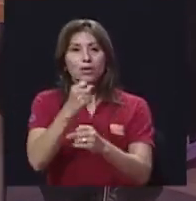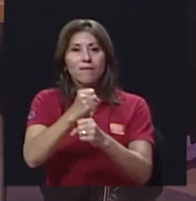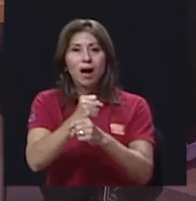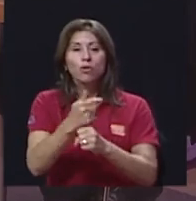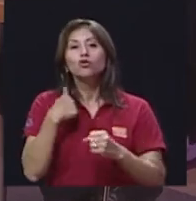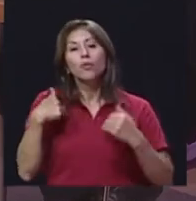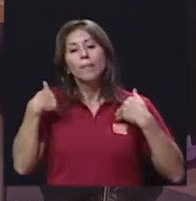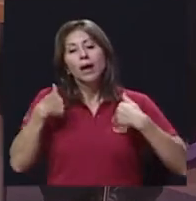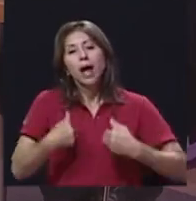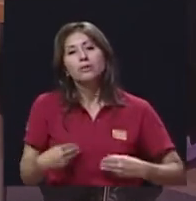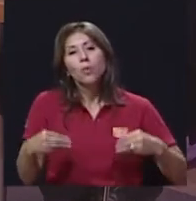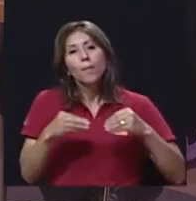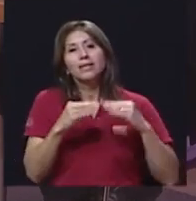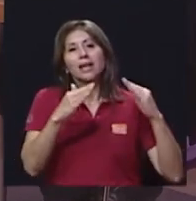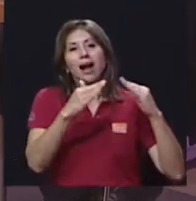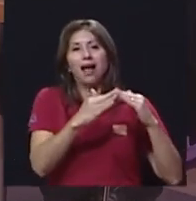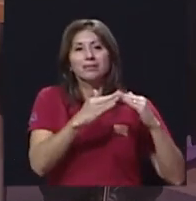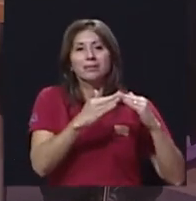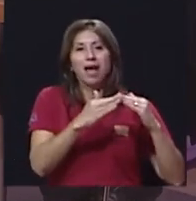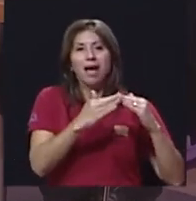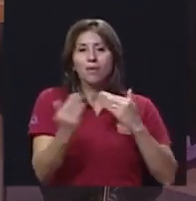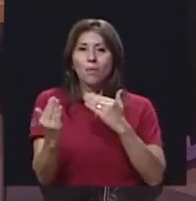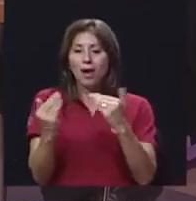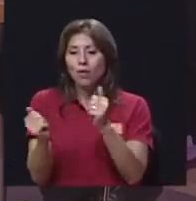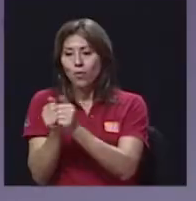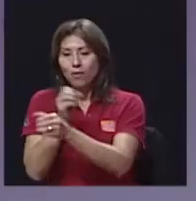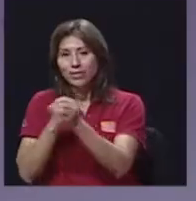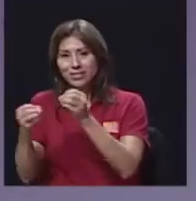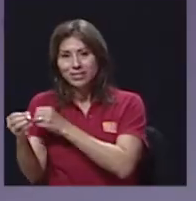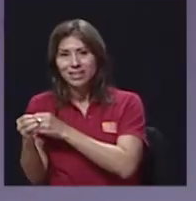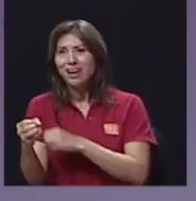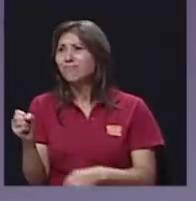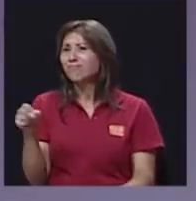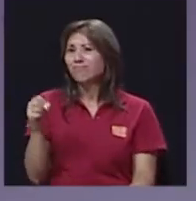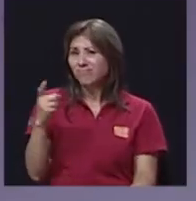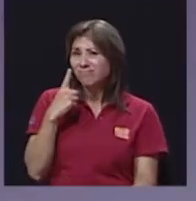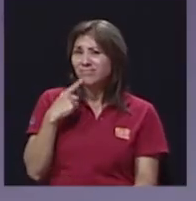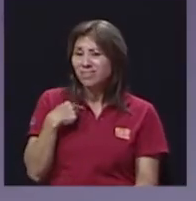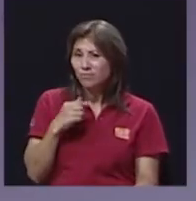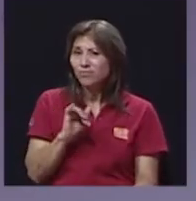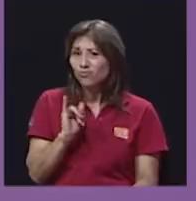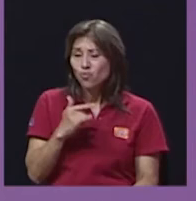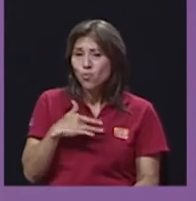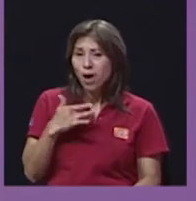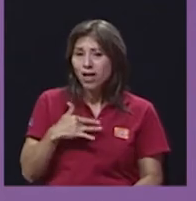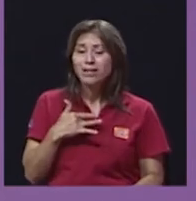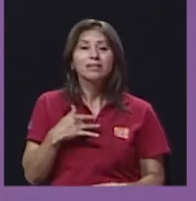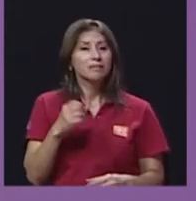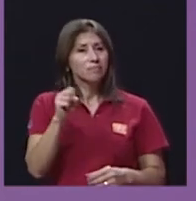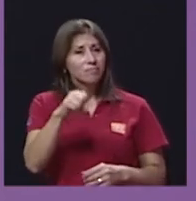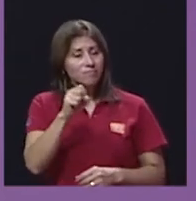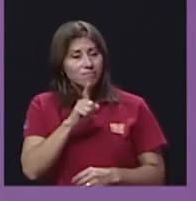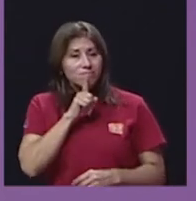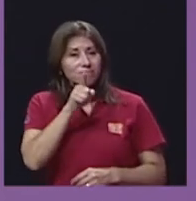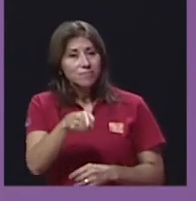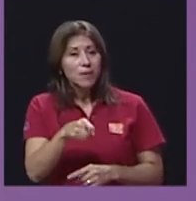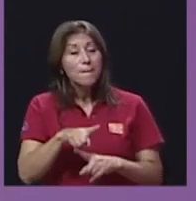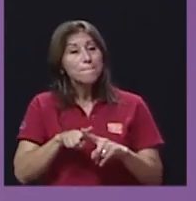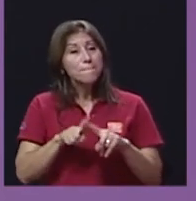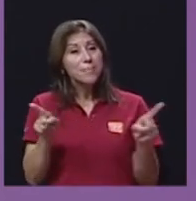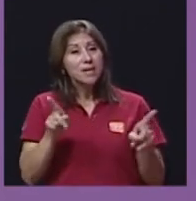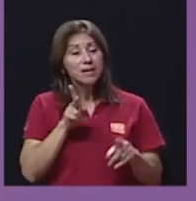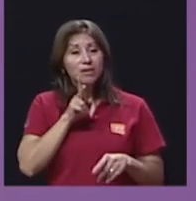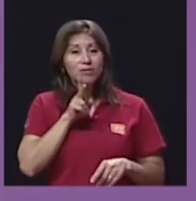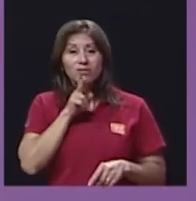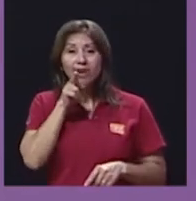canso más cuando me quedo en la casa que cuando estoy en oficina mil veces pero este pero en